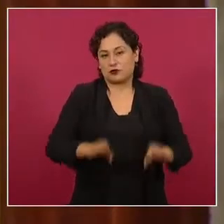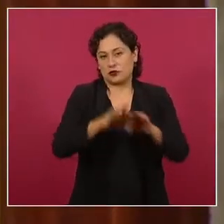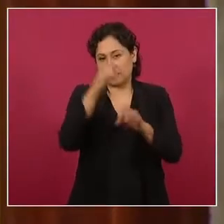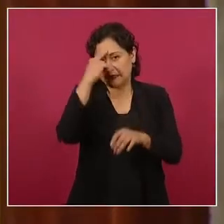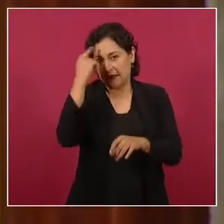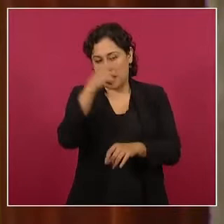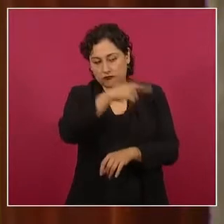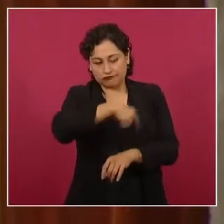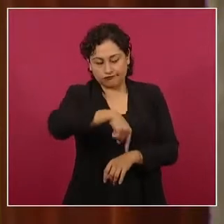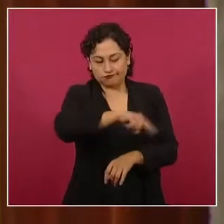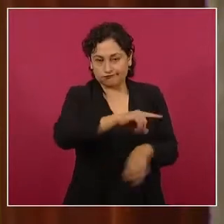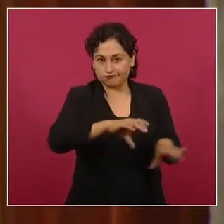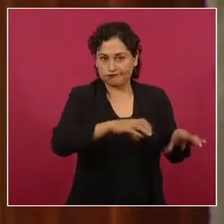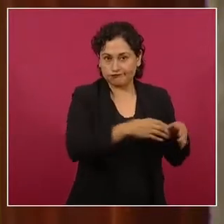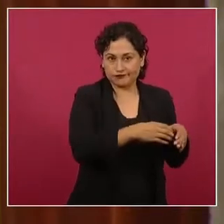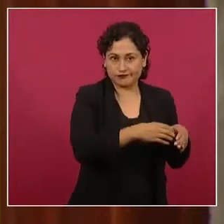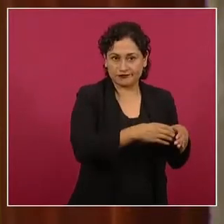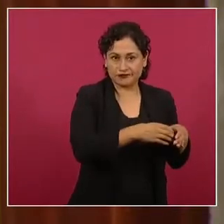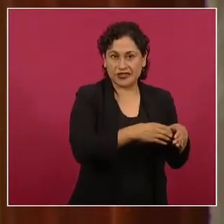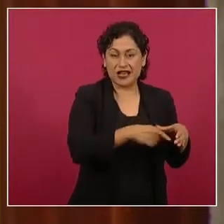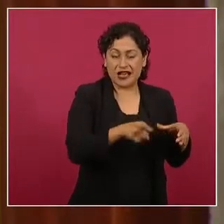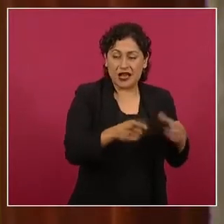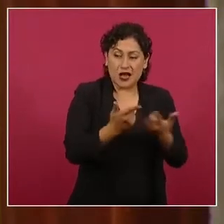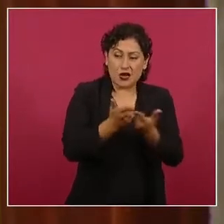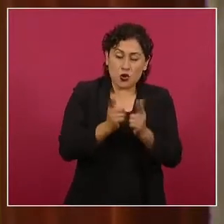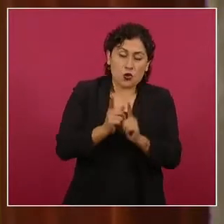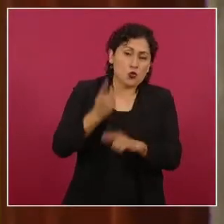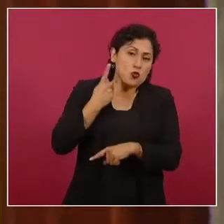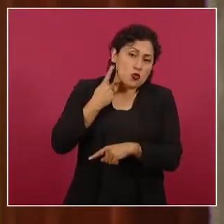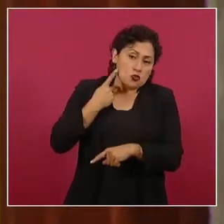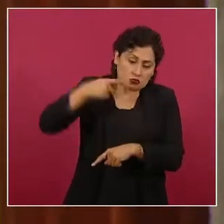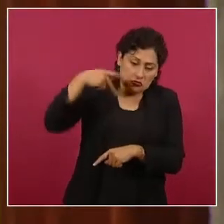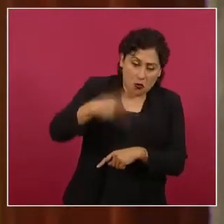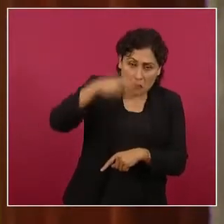un dirigente de un partido nacional,